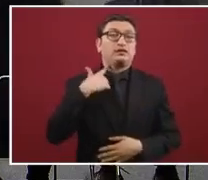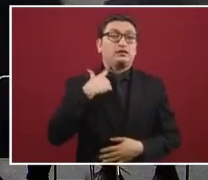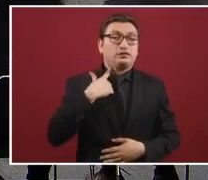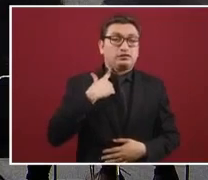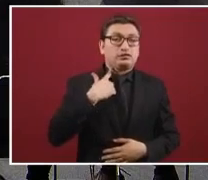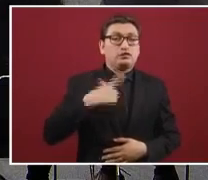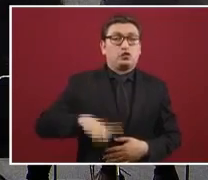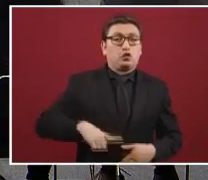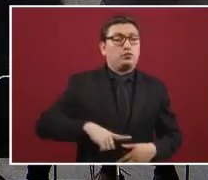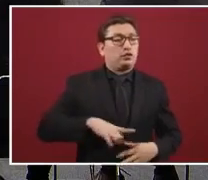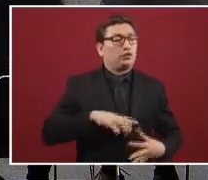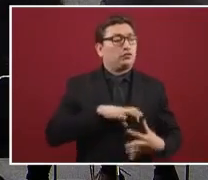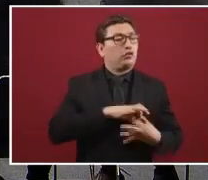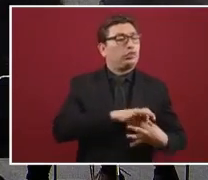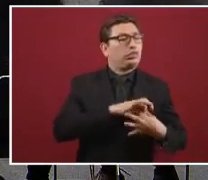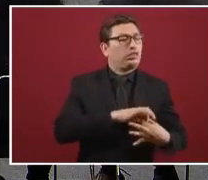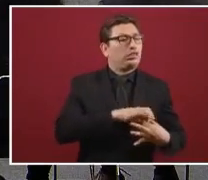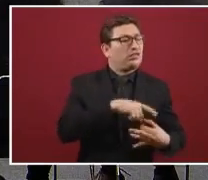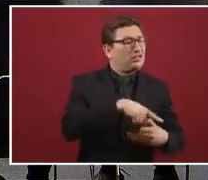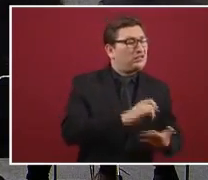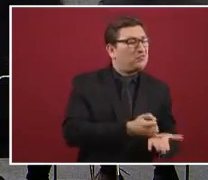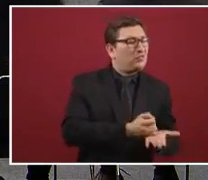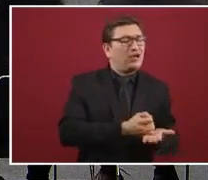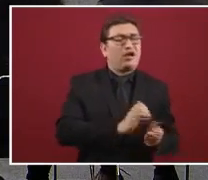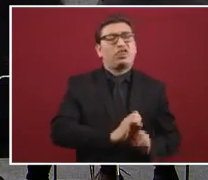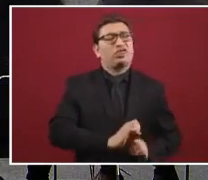recibiendo concesiones.